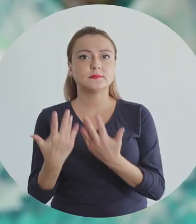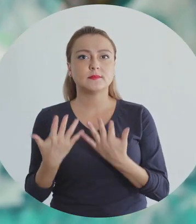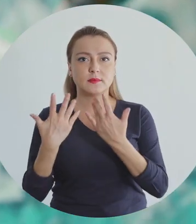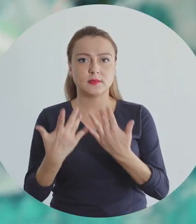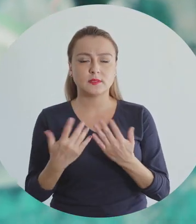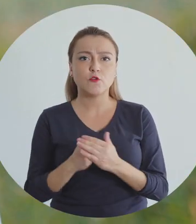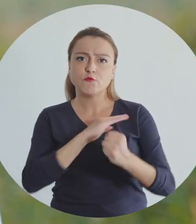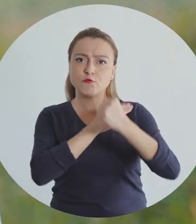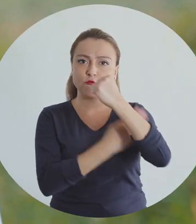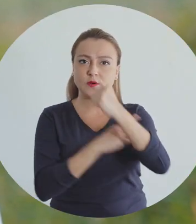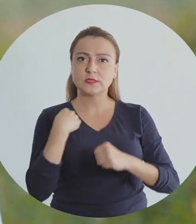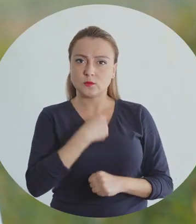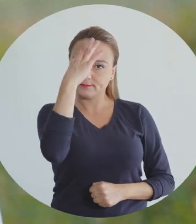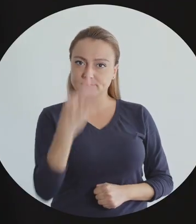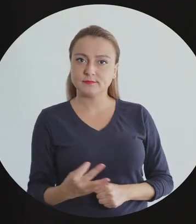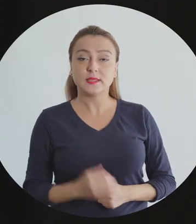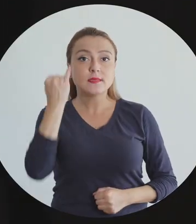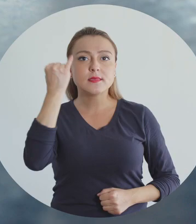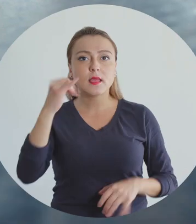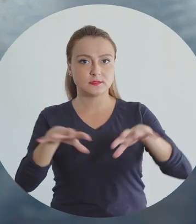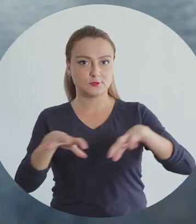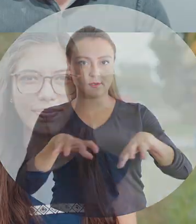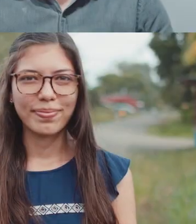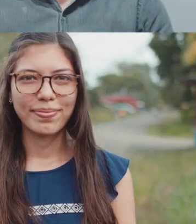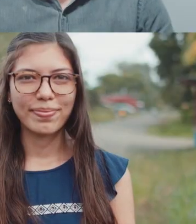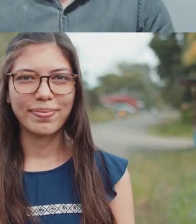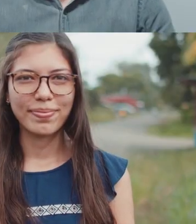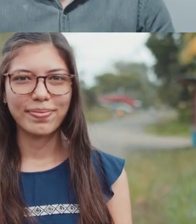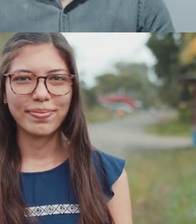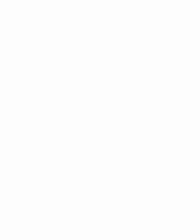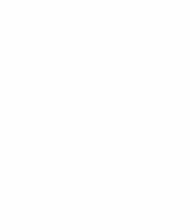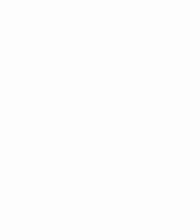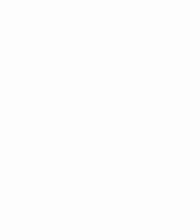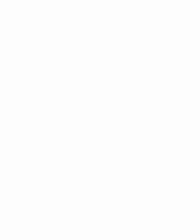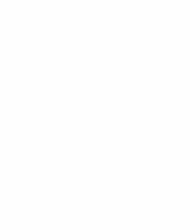esperanza con la fuerza de nuestras convicciones, ideas y acciones.